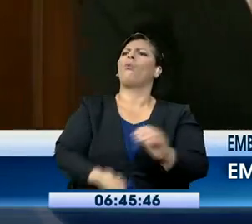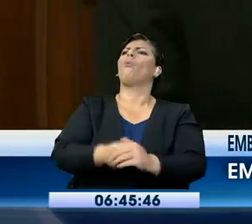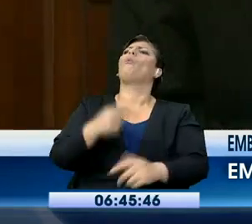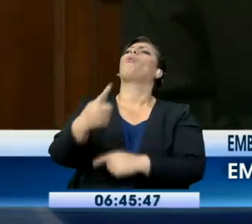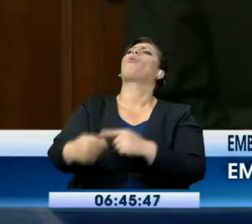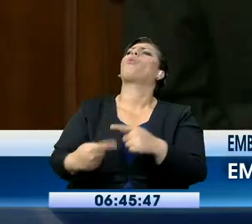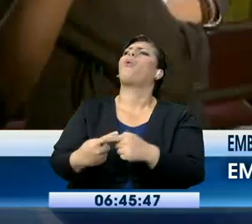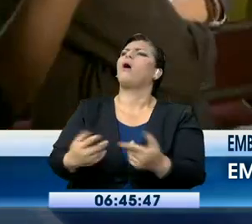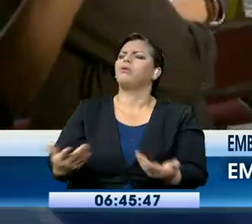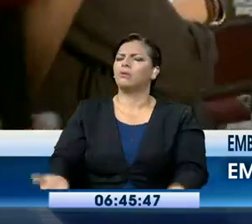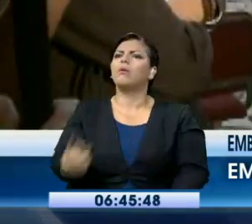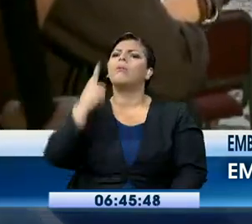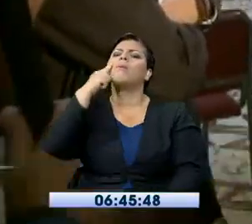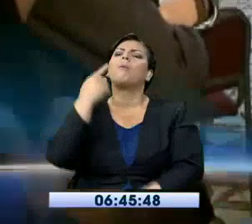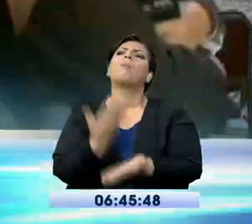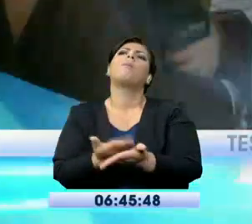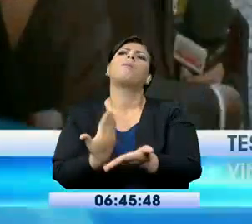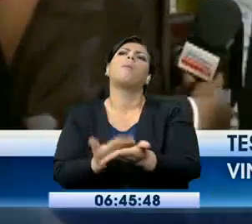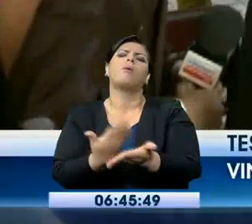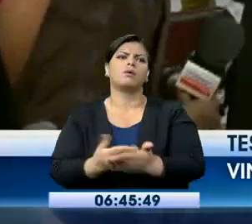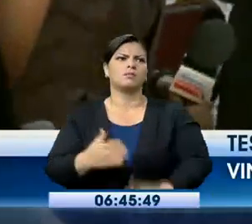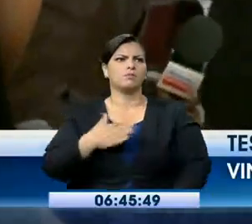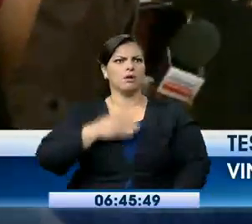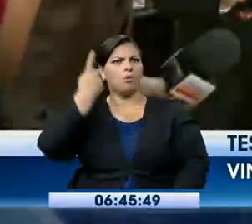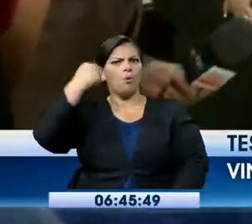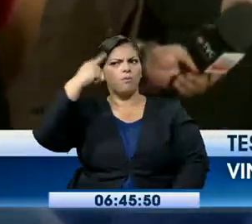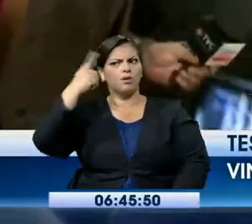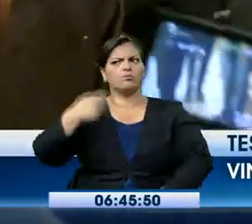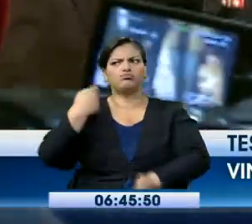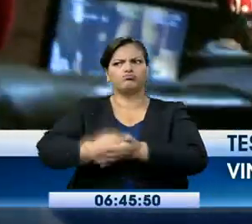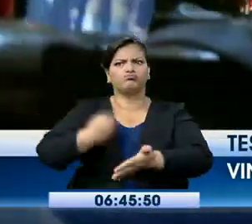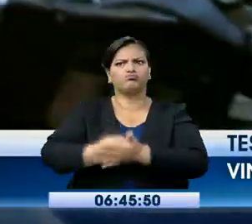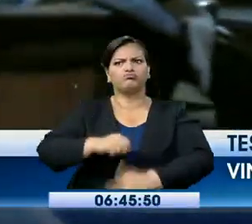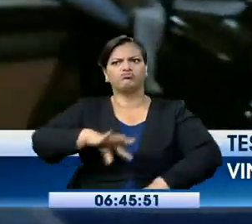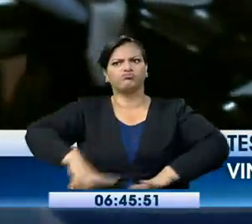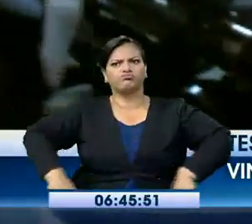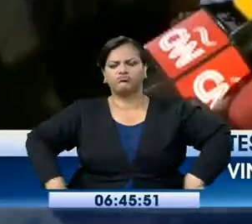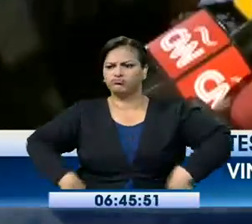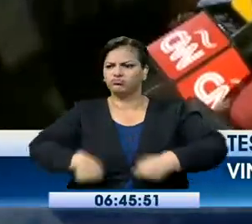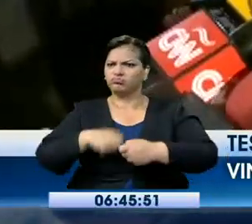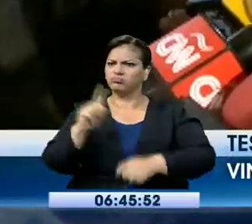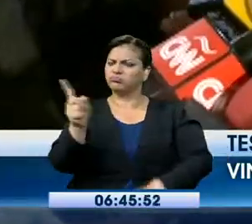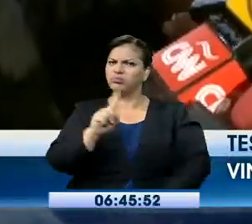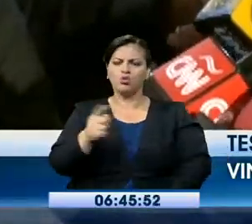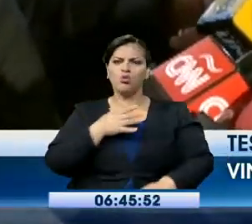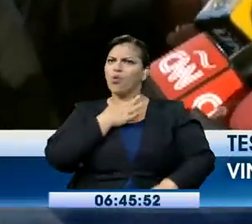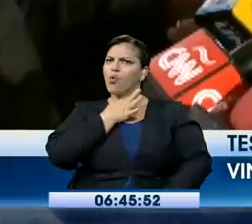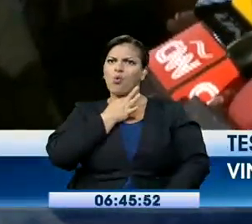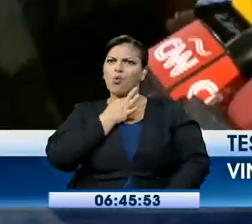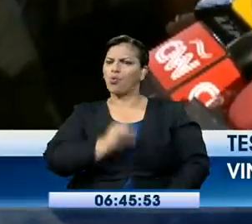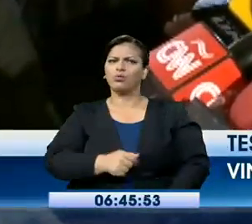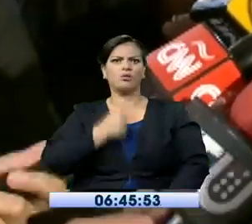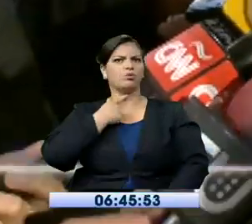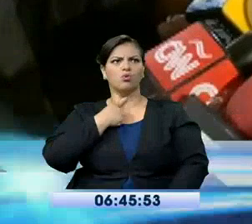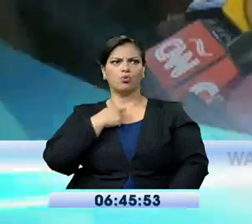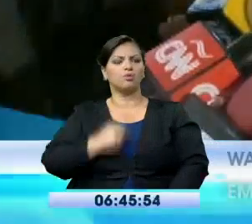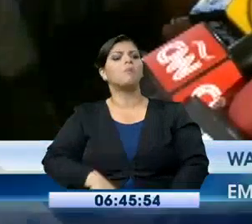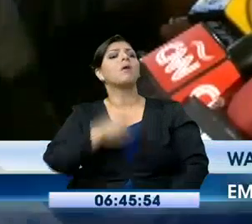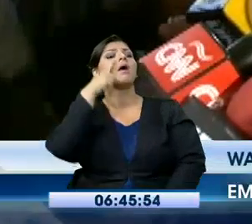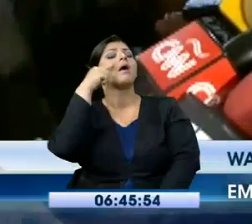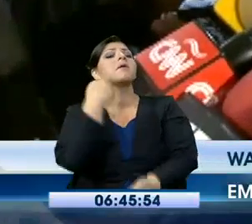lucha fuertemente contra la corrupción al tiempo de efectuar un pedido. Si ustedes tienen